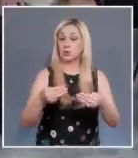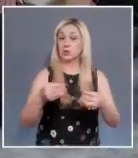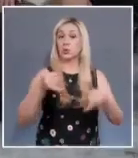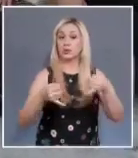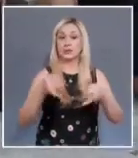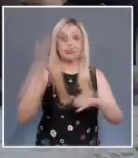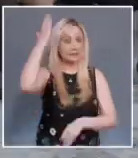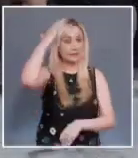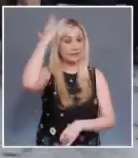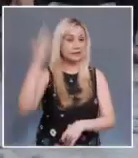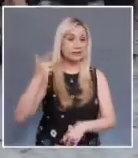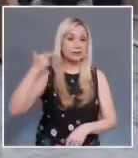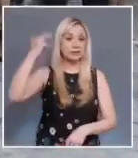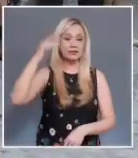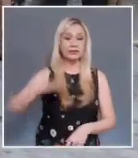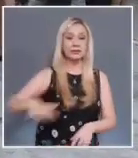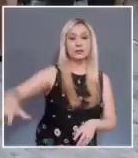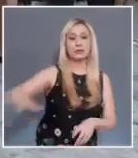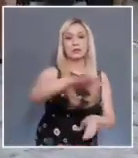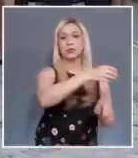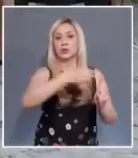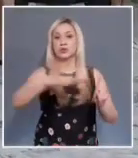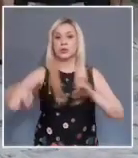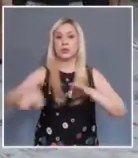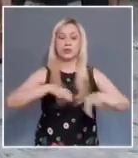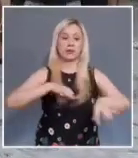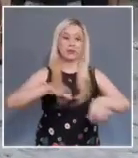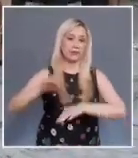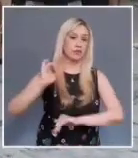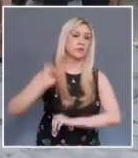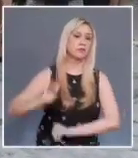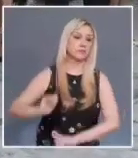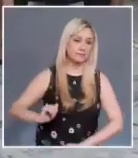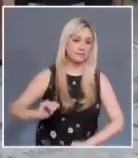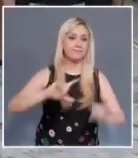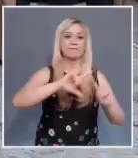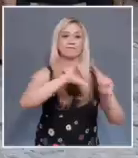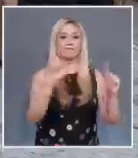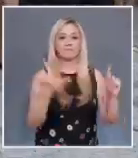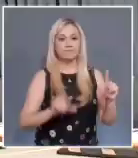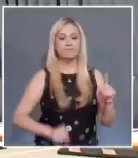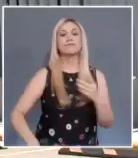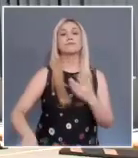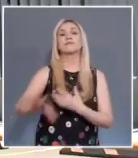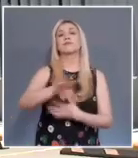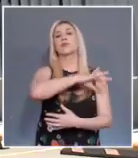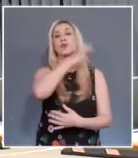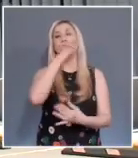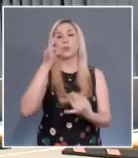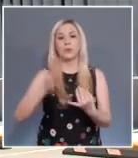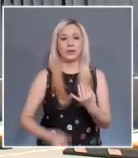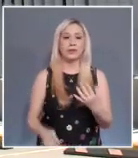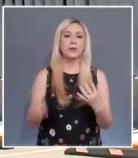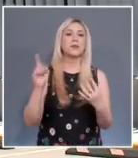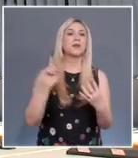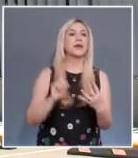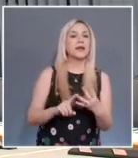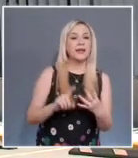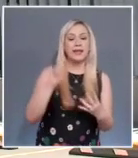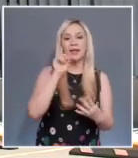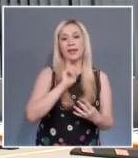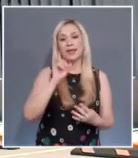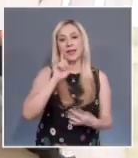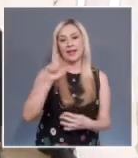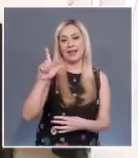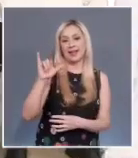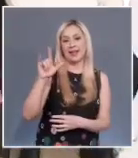Federal. Finalmente, la consejera Lilia Mónica López Benítez los invitó a legitimarse ante la sociedad con su trabajo y no perder de